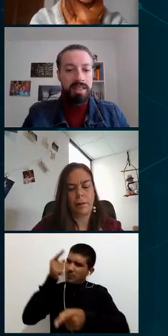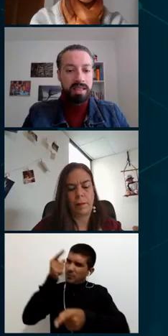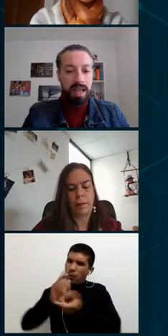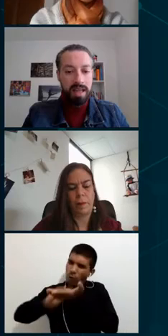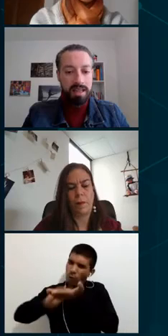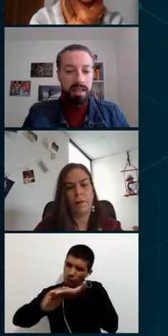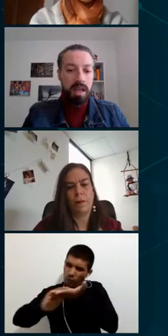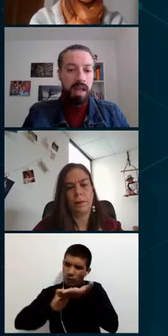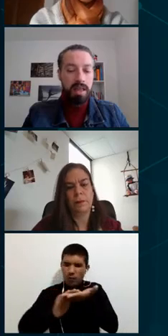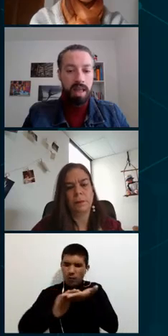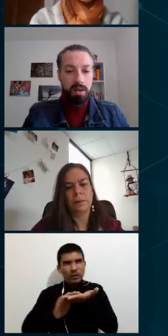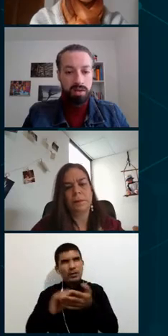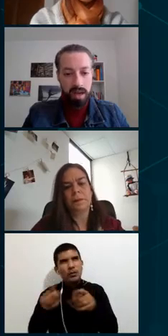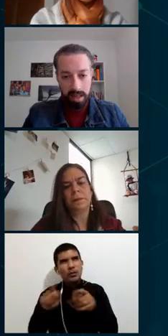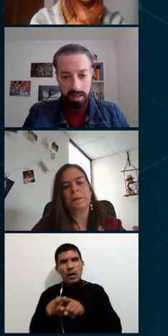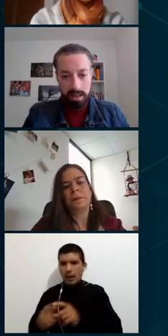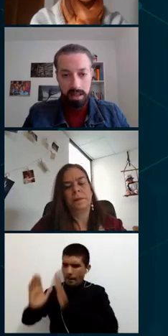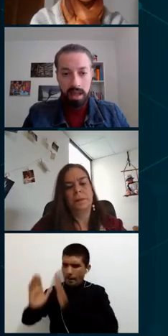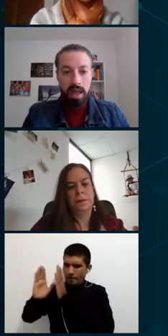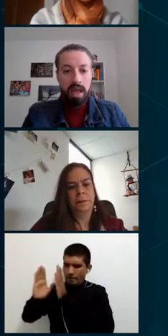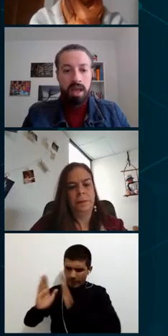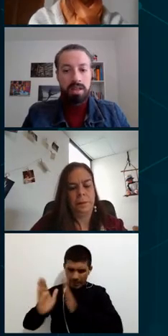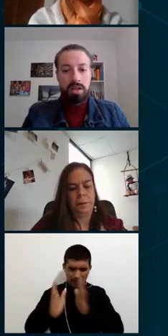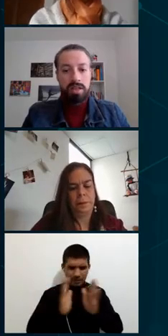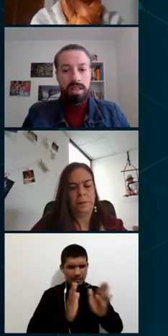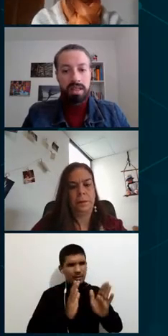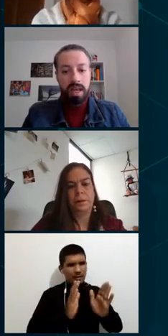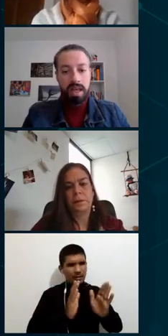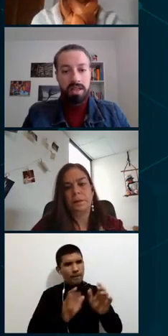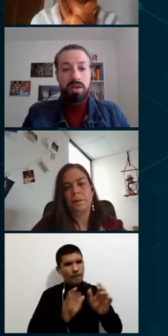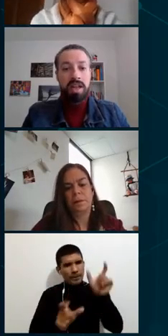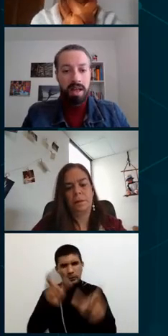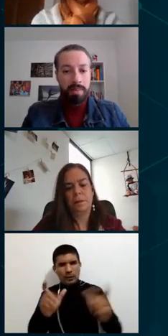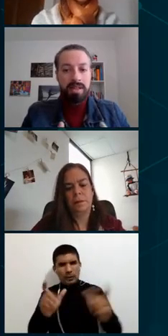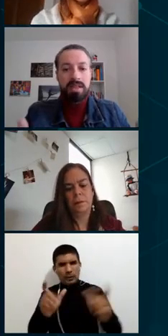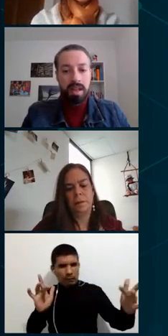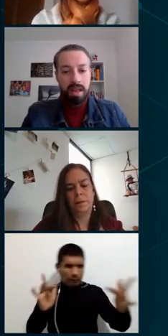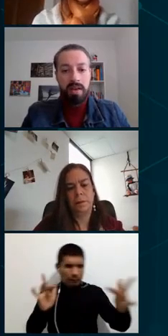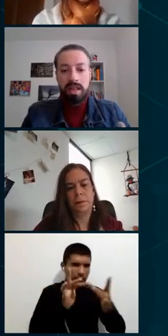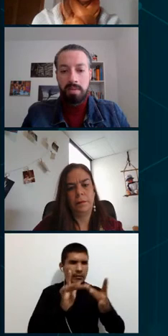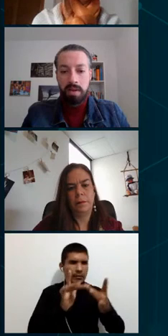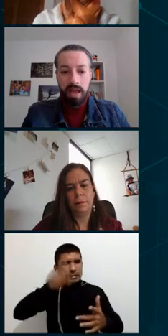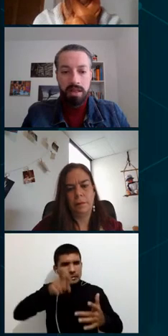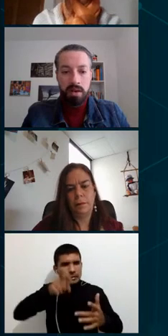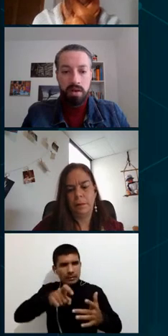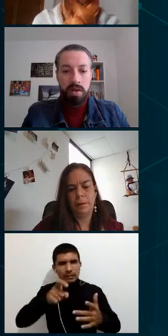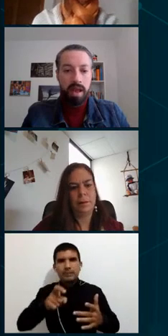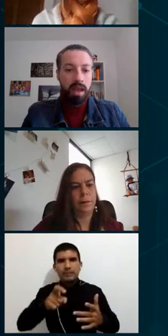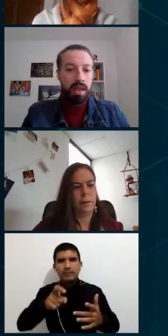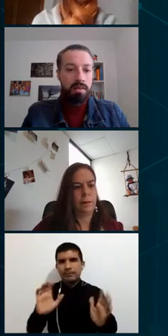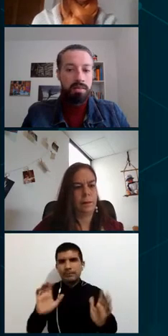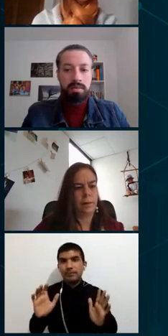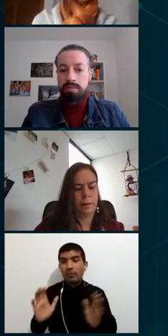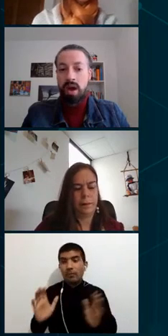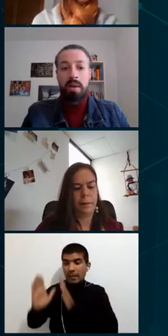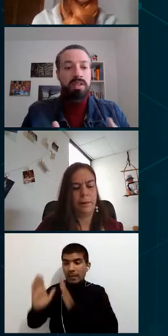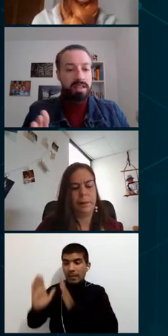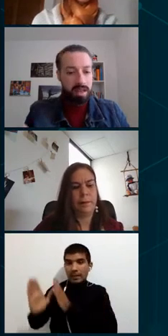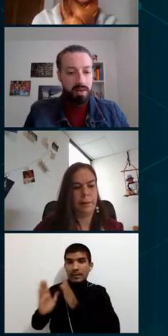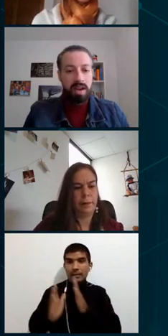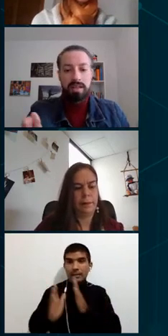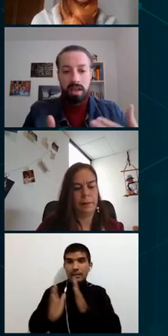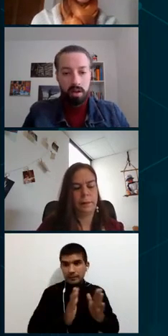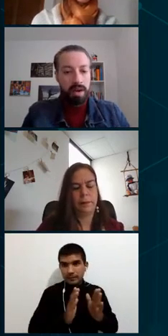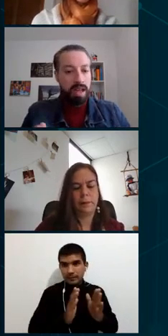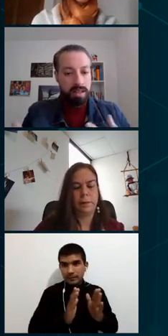satisfaga como las necesidades de los clientes. Entonces, son etapas que se deben ir viviendo.